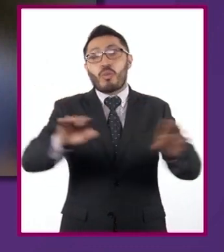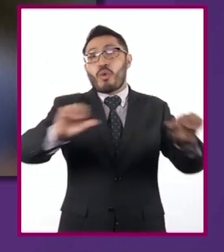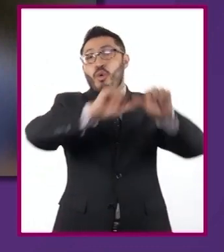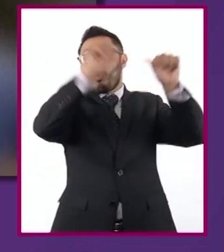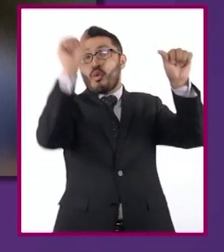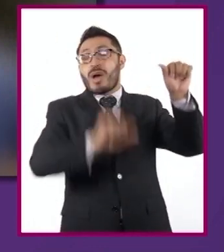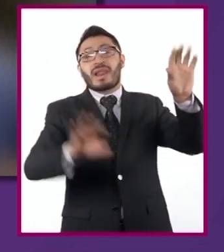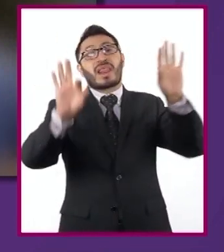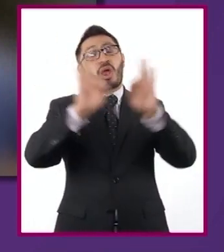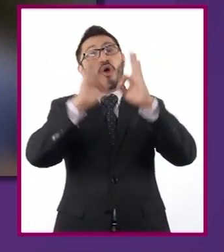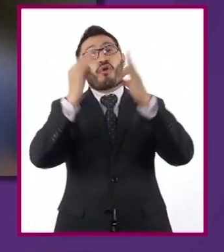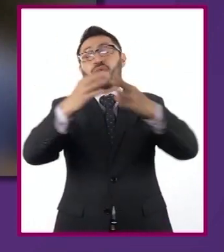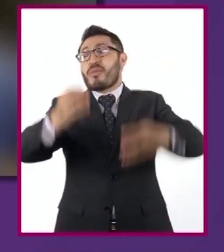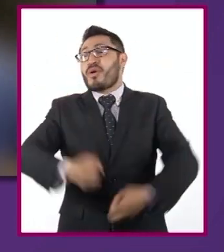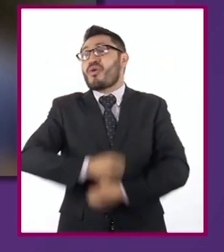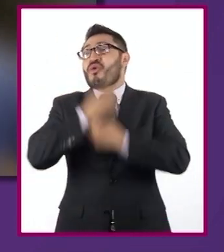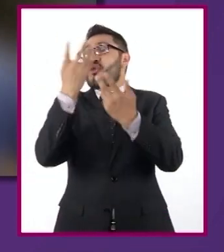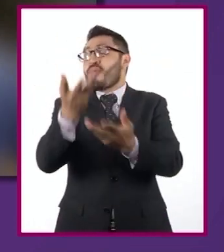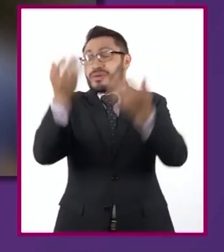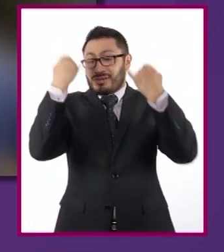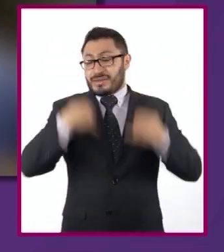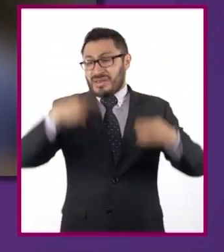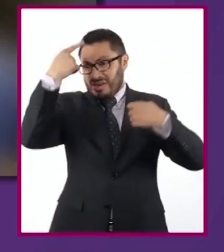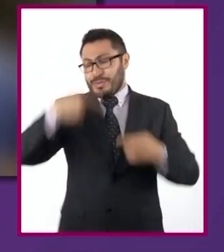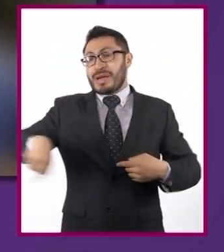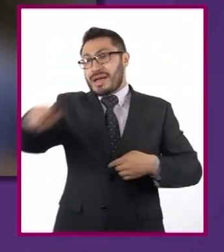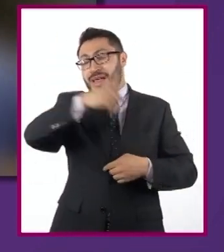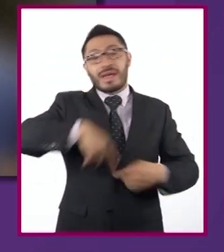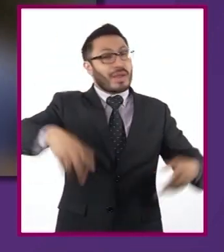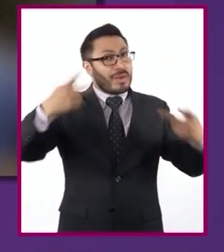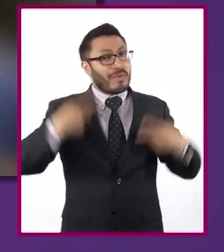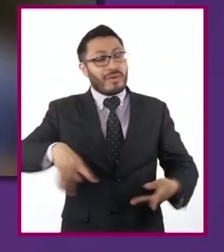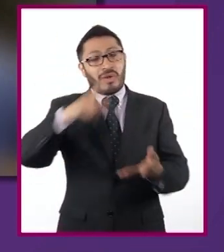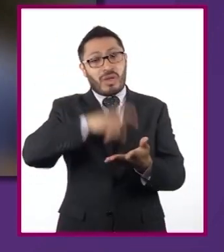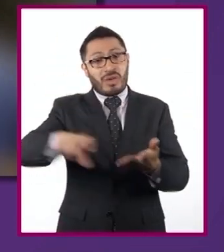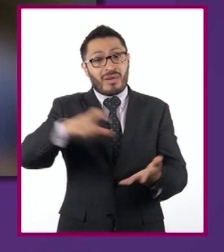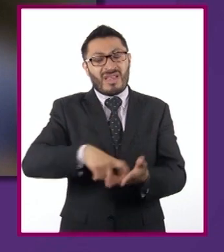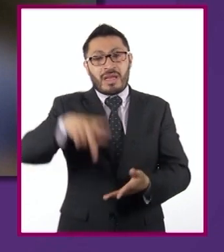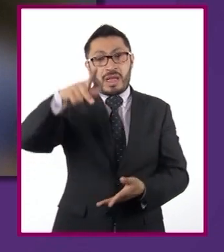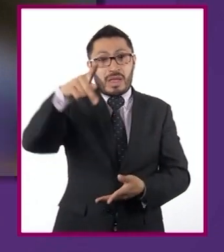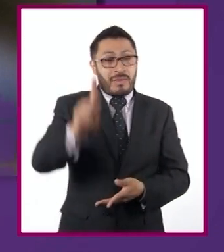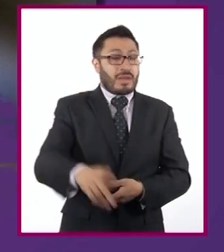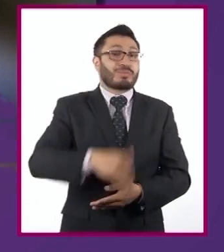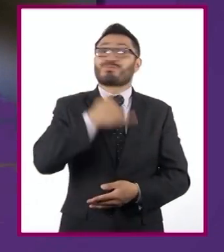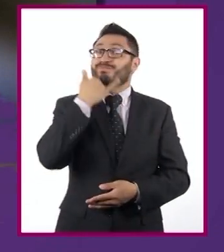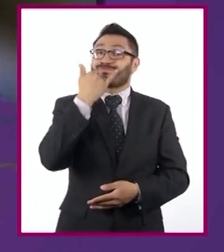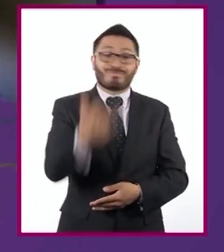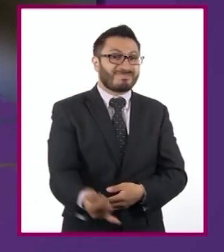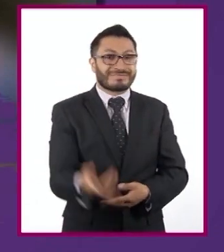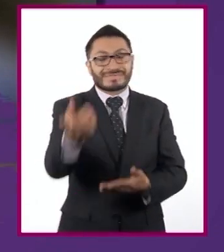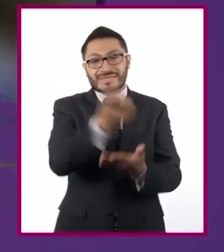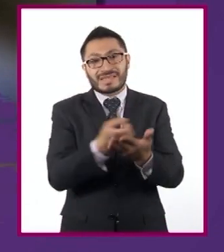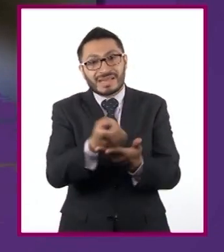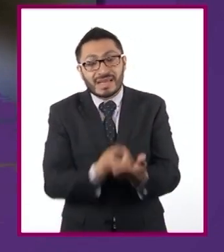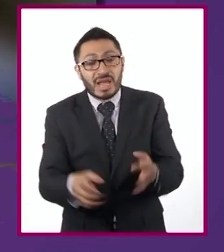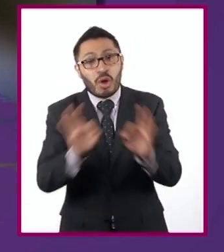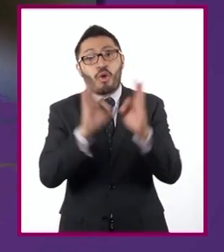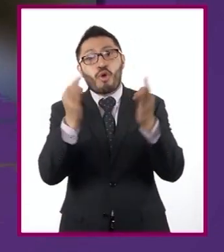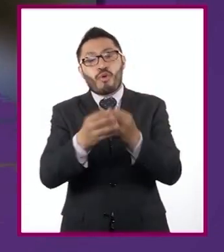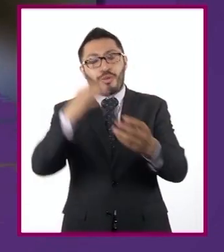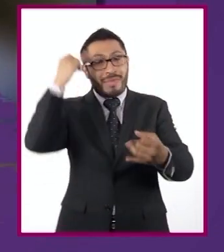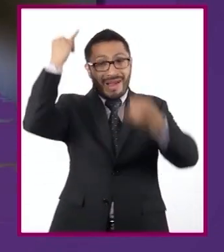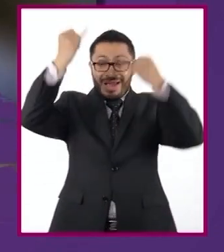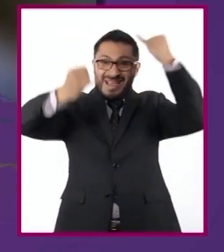o como expresiones personales hacia el consumidor, lo cual es totalmente erróneo. El diseño es un proceso